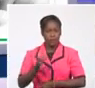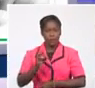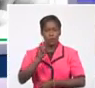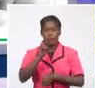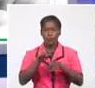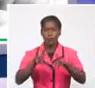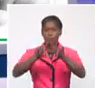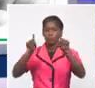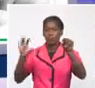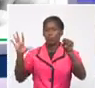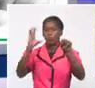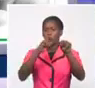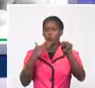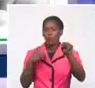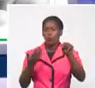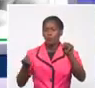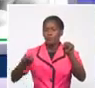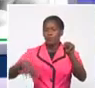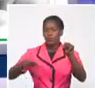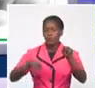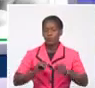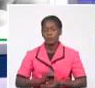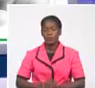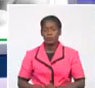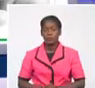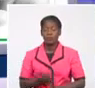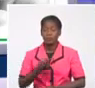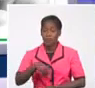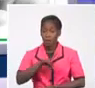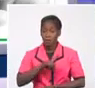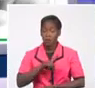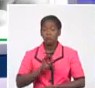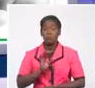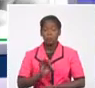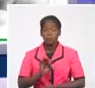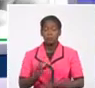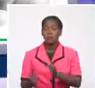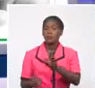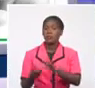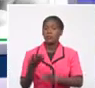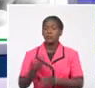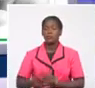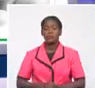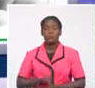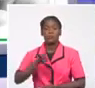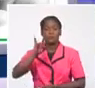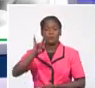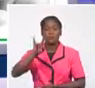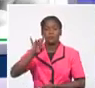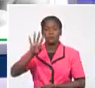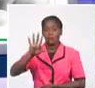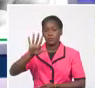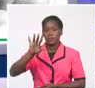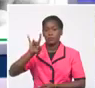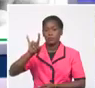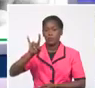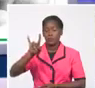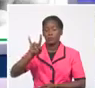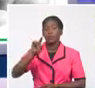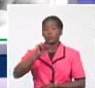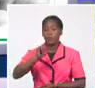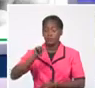nacional de epidemiología. Al cierre del día de ayer, La Nación reporta 959 nuevos cubanos con